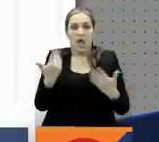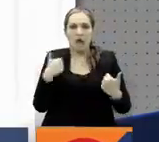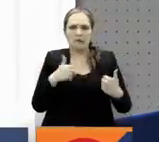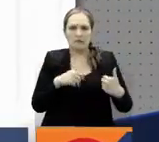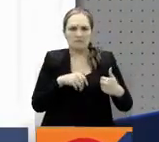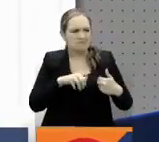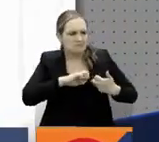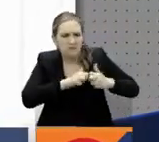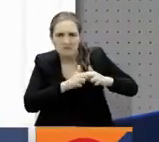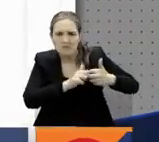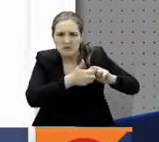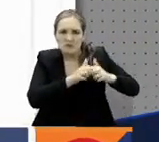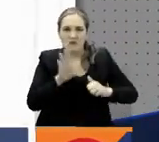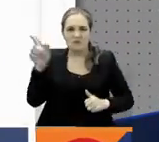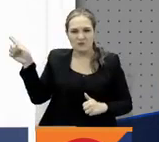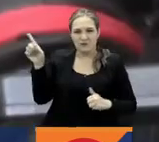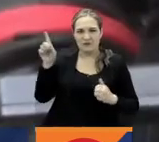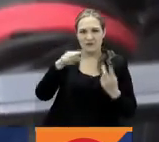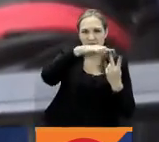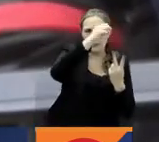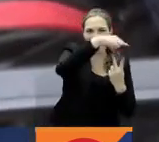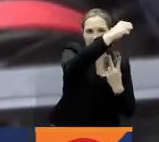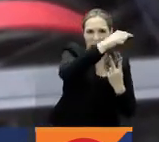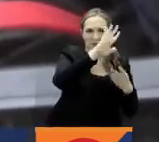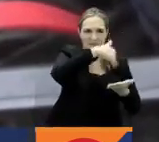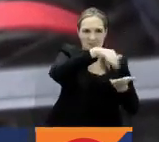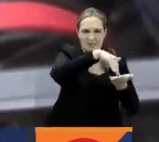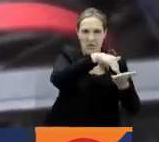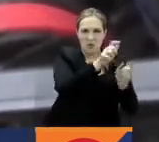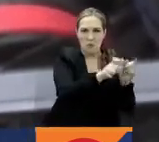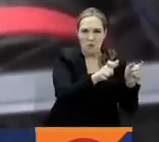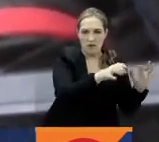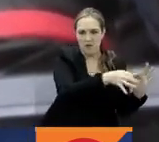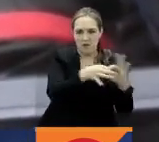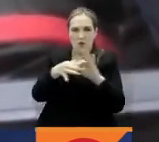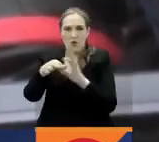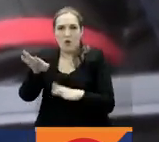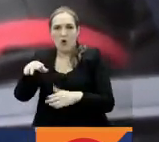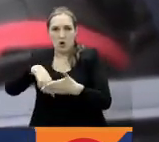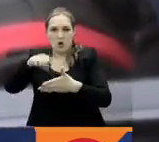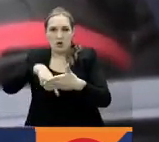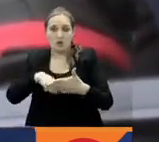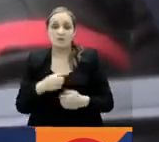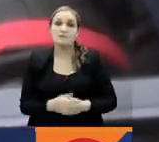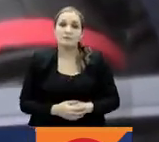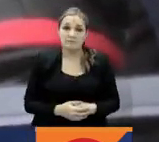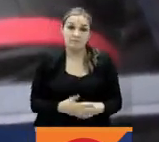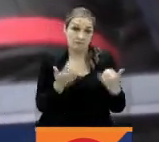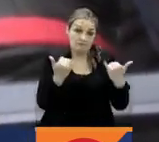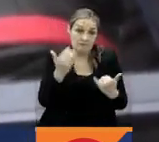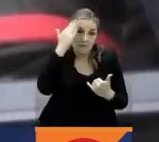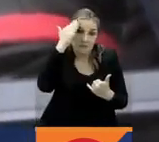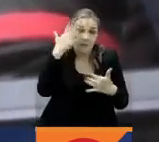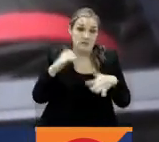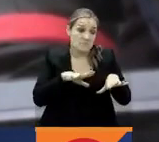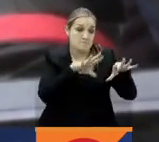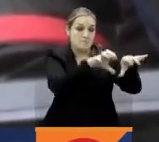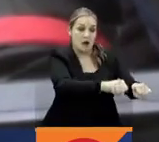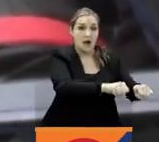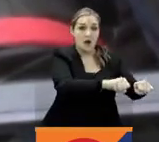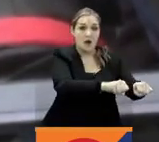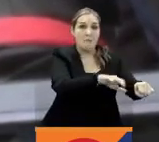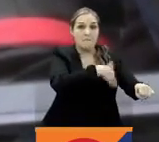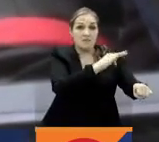en el contrato de centros poblados. Como ustedes saben, los embargos que han sido decretados, no solamente por el Ministerio de las TIC,